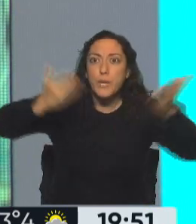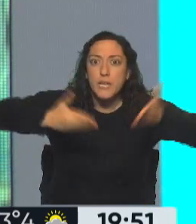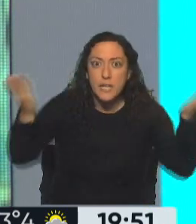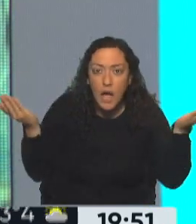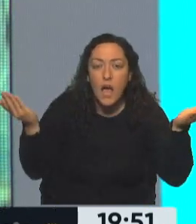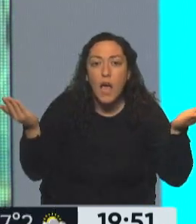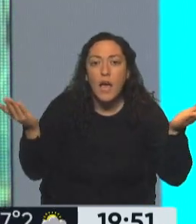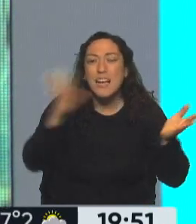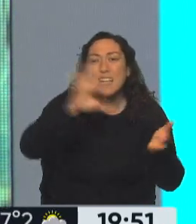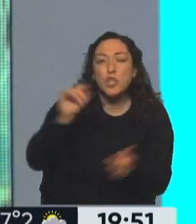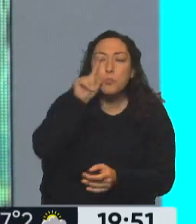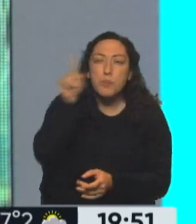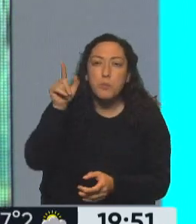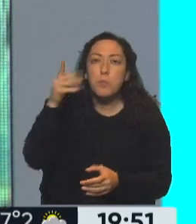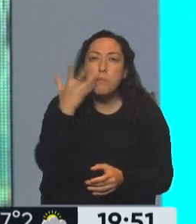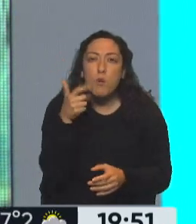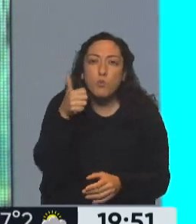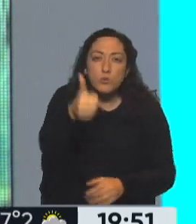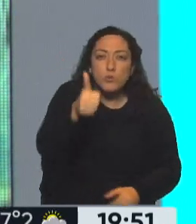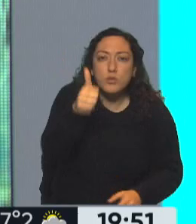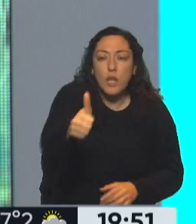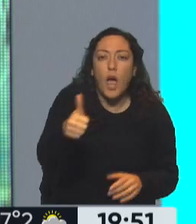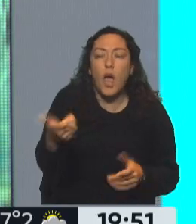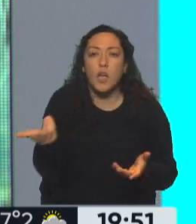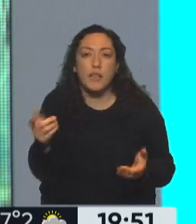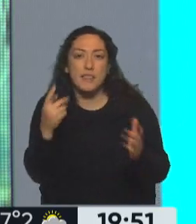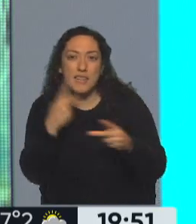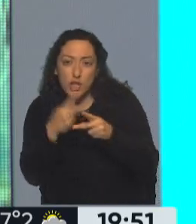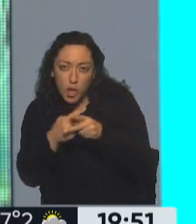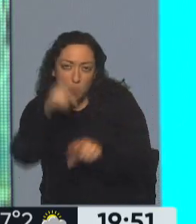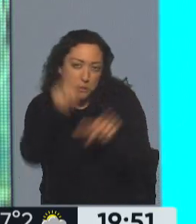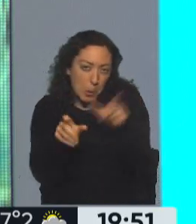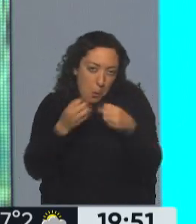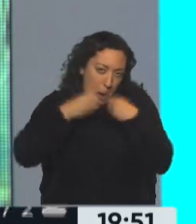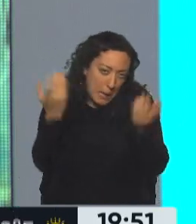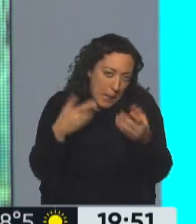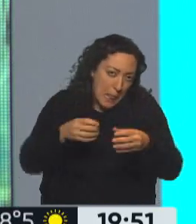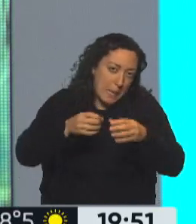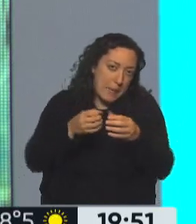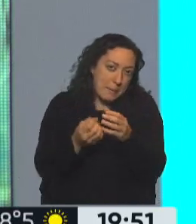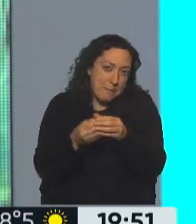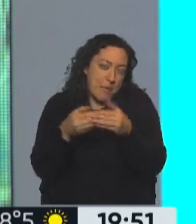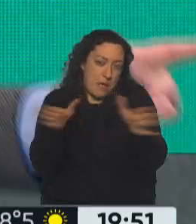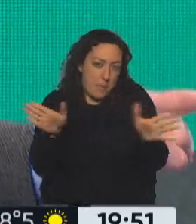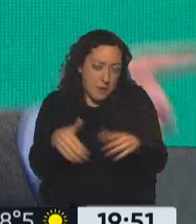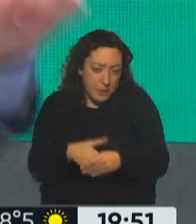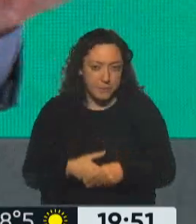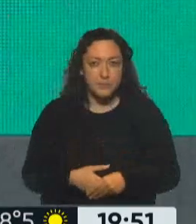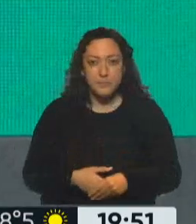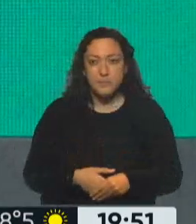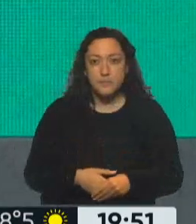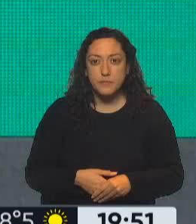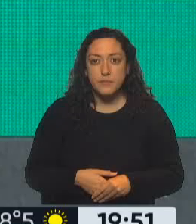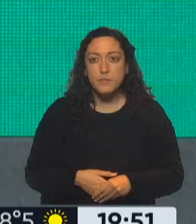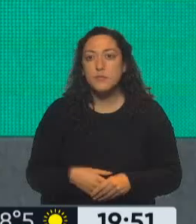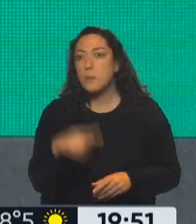tienen 500.000 me gustas en TikTok, de una cuenta fantasma, es una cuenta que la puede hacer cualquier persona hoy y empieza a repostear. ¿Escucharon? Cuenta Ahora, fantasma. Pregunta cortita,